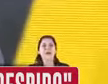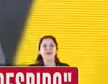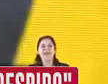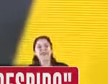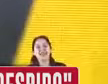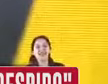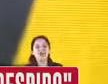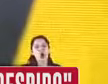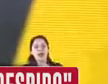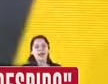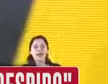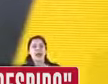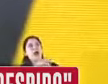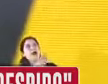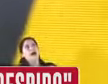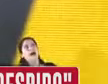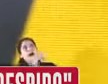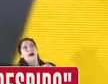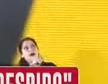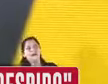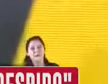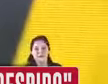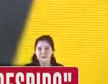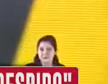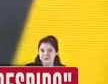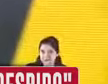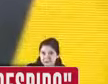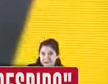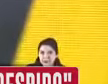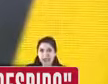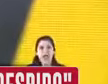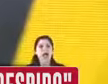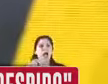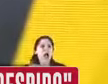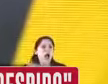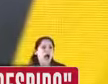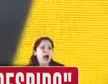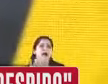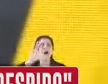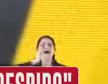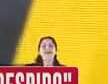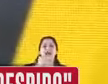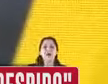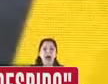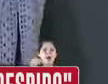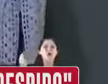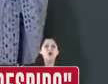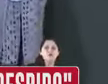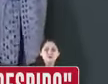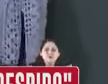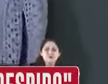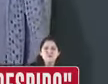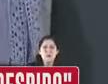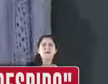entonces hay que discutir ahora decir que vamos a generar más trabajo si eliminamos la